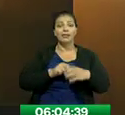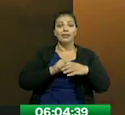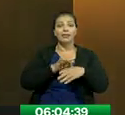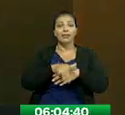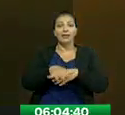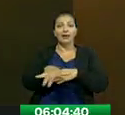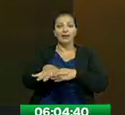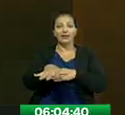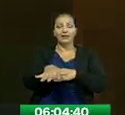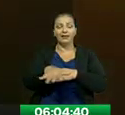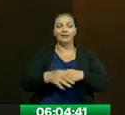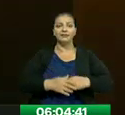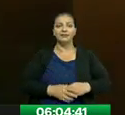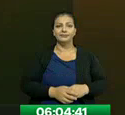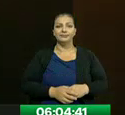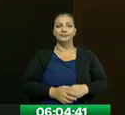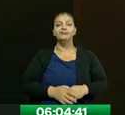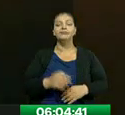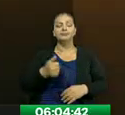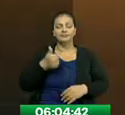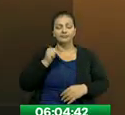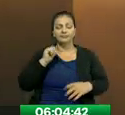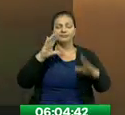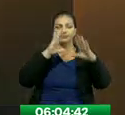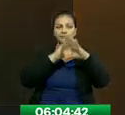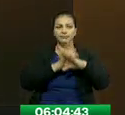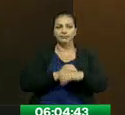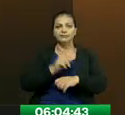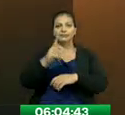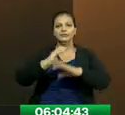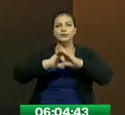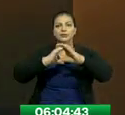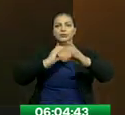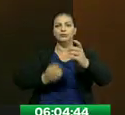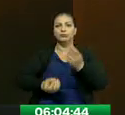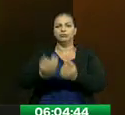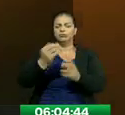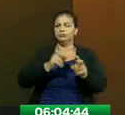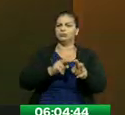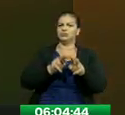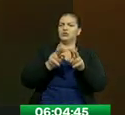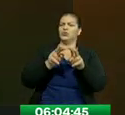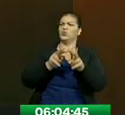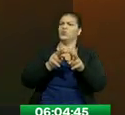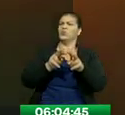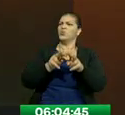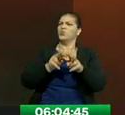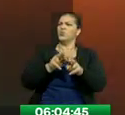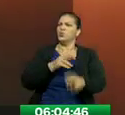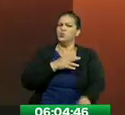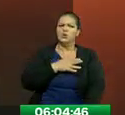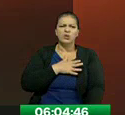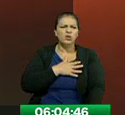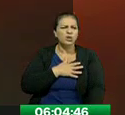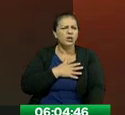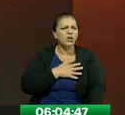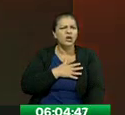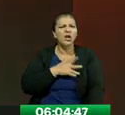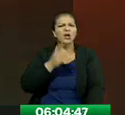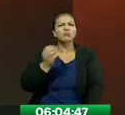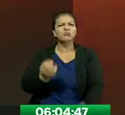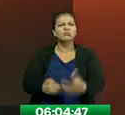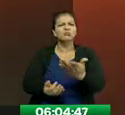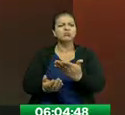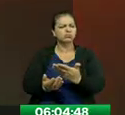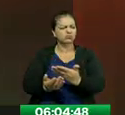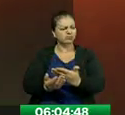cangrejos. Ayer en la noche. En la noche, mi querida Mayra. Mira, ¿qué mira ¿qué eso, pasa? Dios mío. Se acerca la Navidad y el